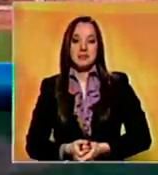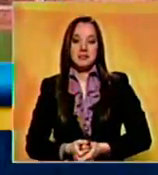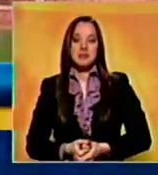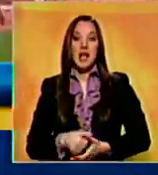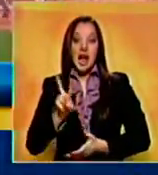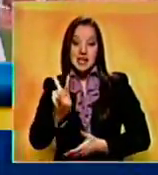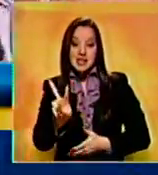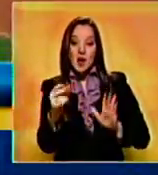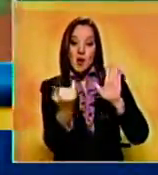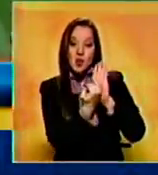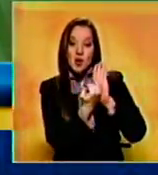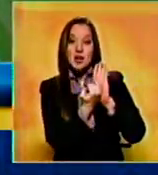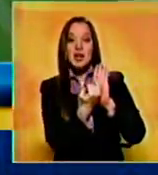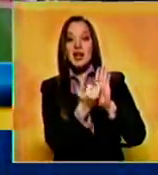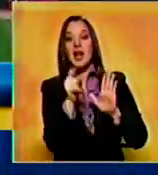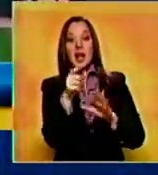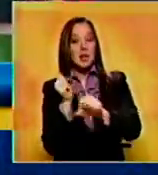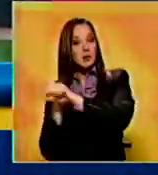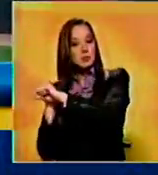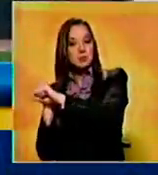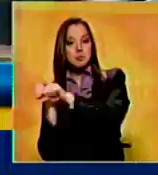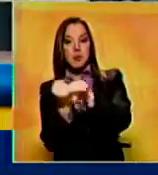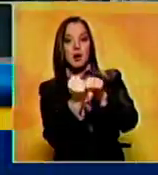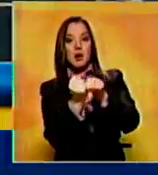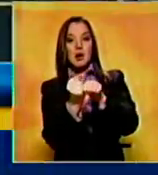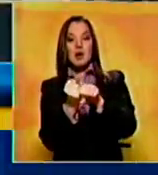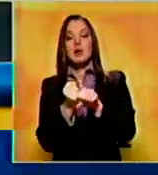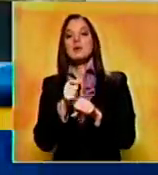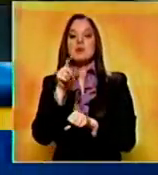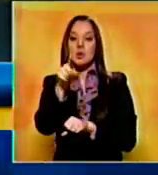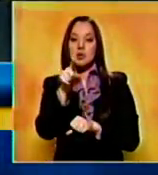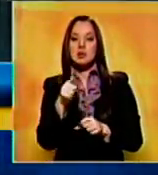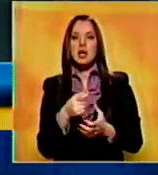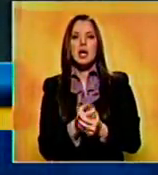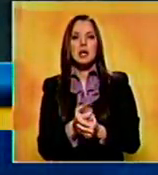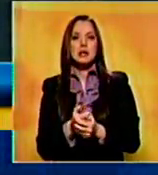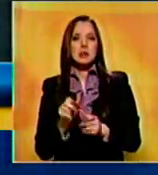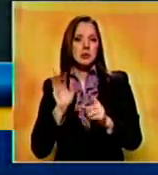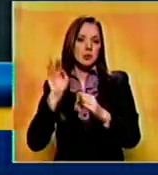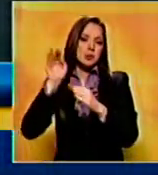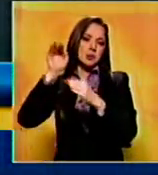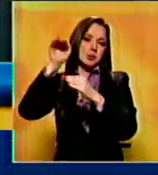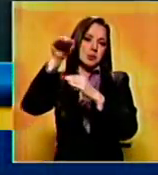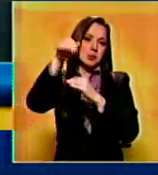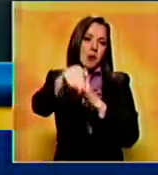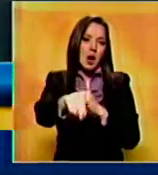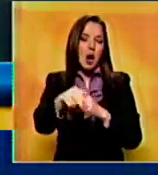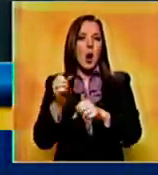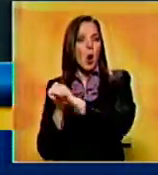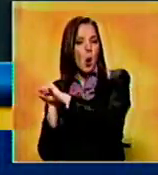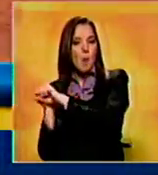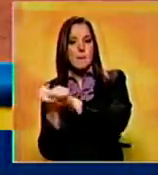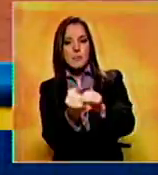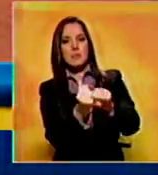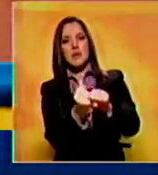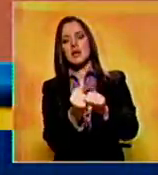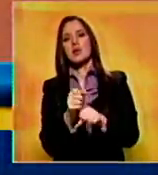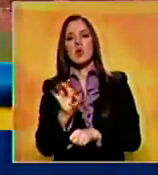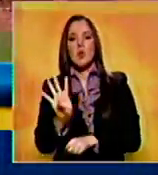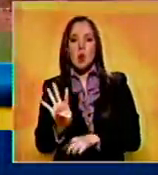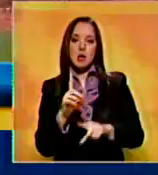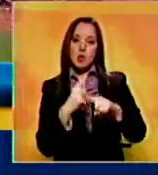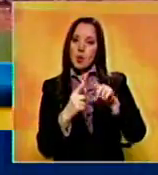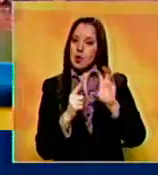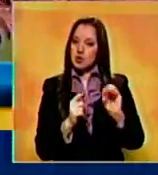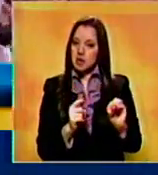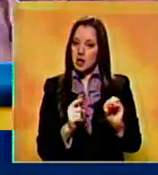Segundo inning en Chicago y este es Robinson Chirinos conectando cuadrangular por el centro del field. Un batazo que ponía el juego 4-0 a favor de su